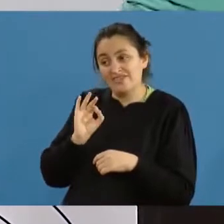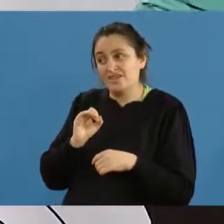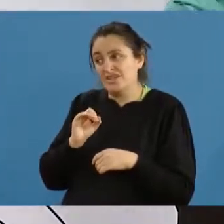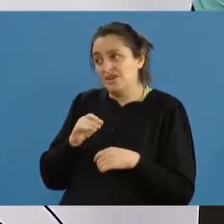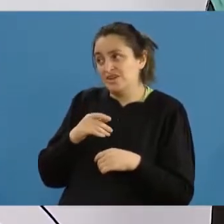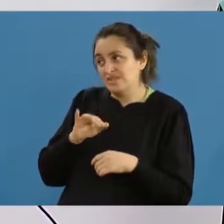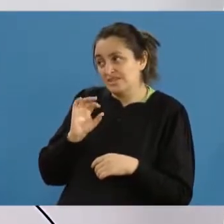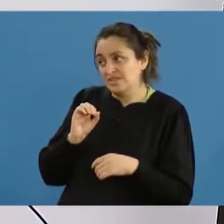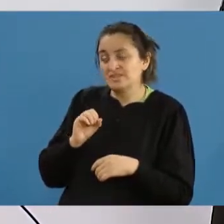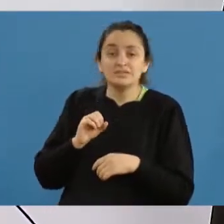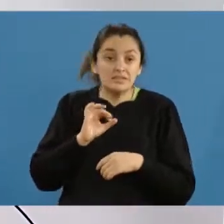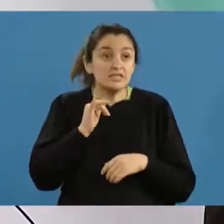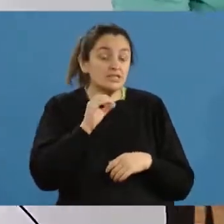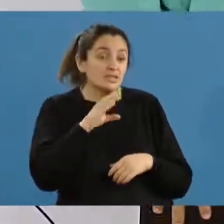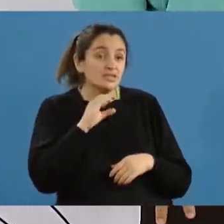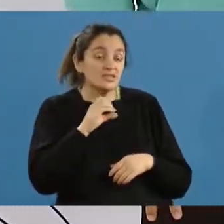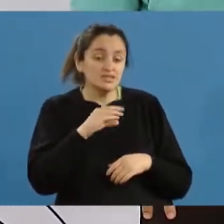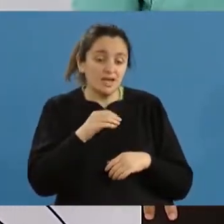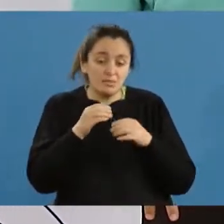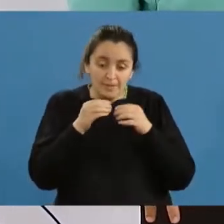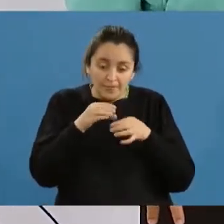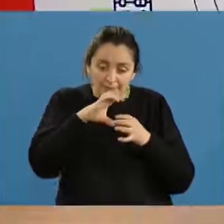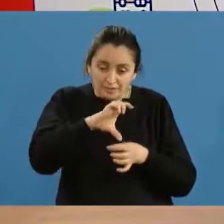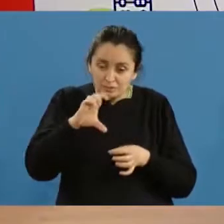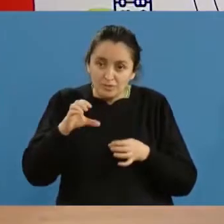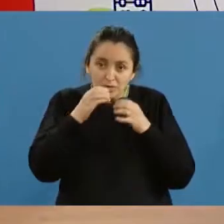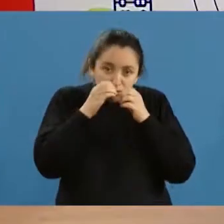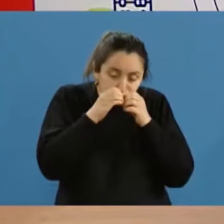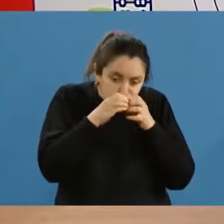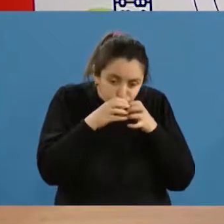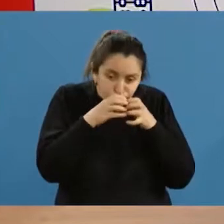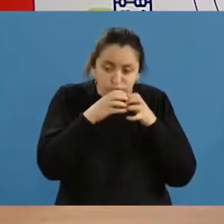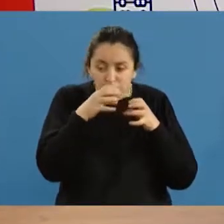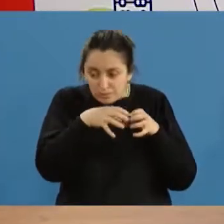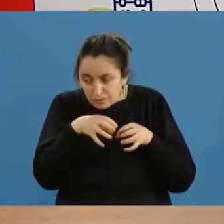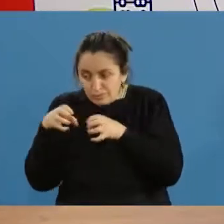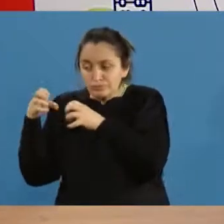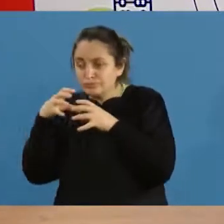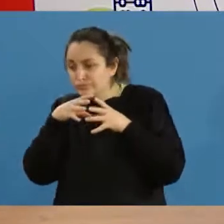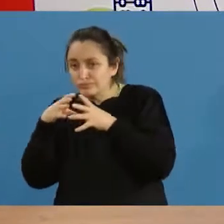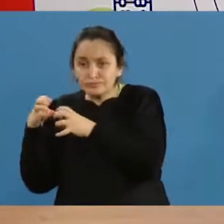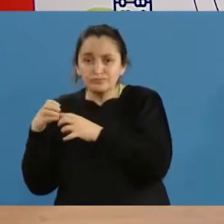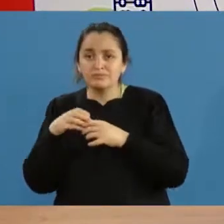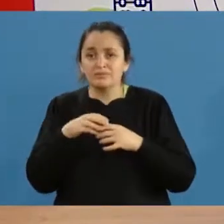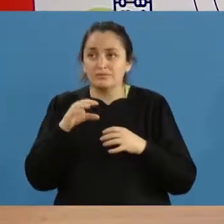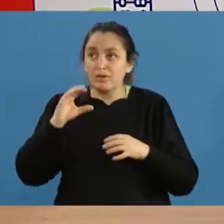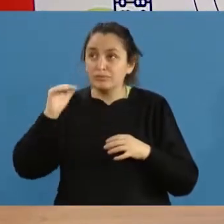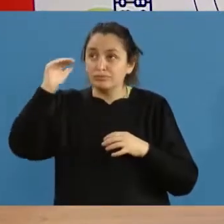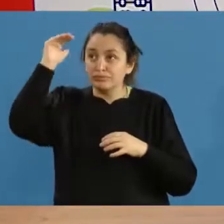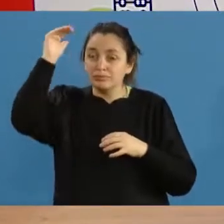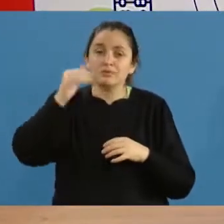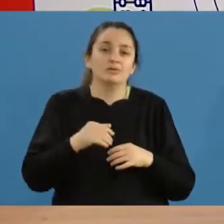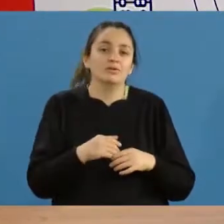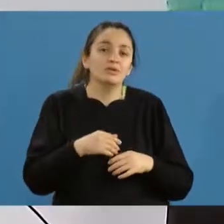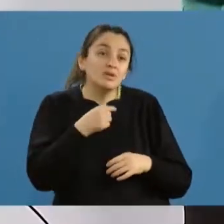desafío que se llama la torre de aire. Para entrar en calor, angelitos. Sí, no, bueno, está buenísimo. Eso si tenés ganas de hacer actividad física. Pero si tenés ganas de